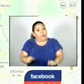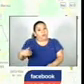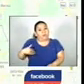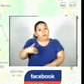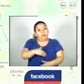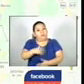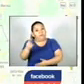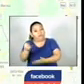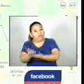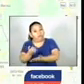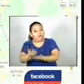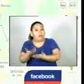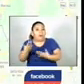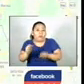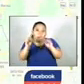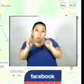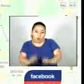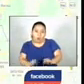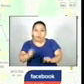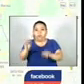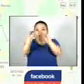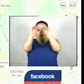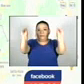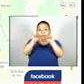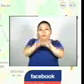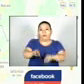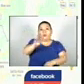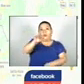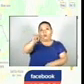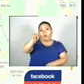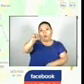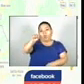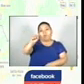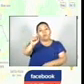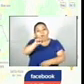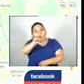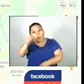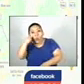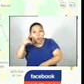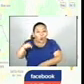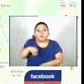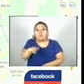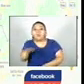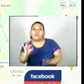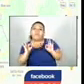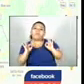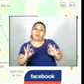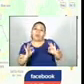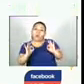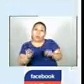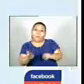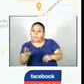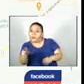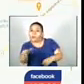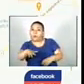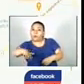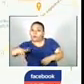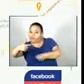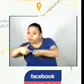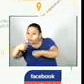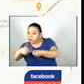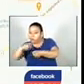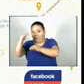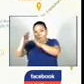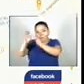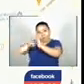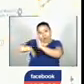de Economía ha habilitado el sitio web Rutas de Ahorro, donde se puede buscar la gasolinera con los precios